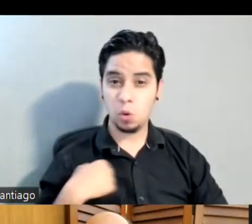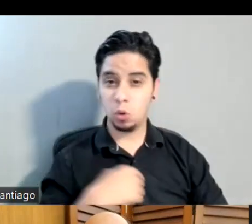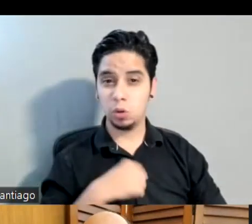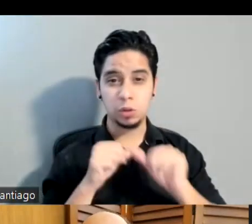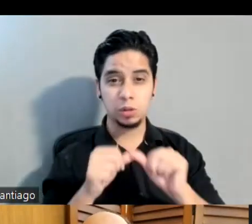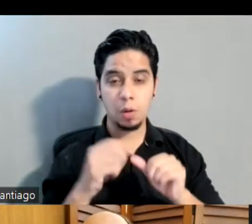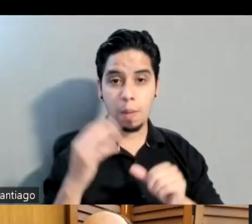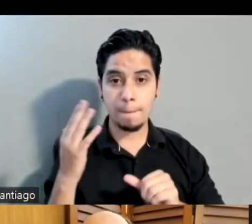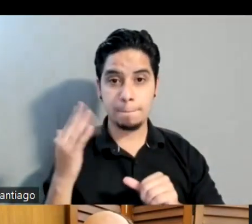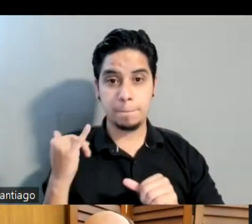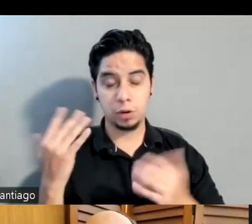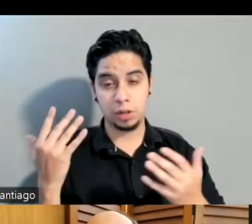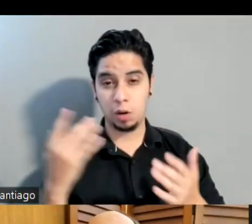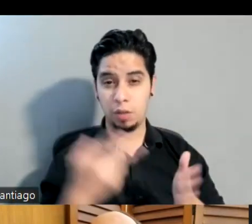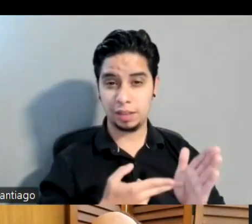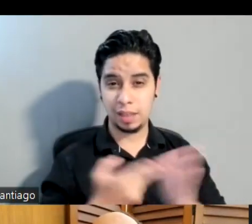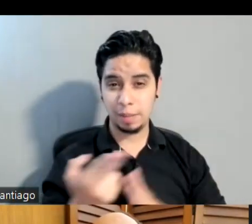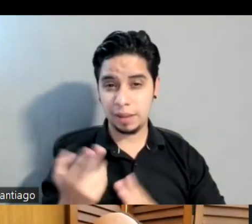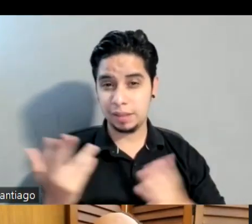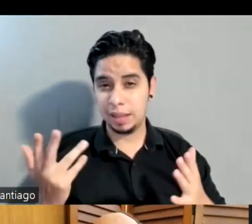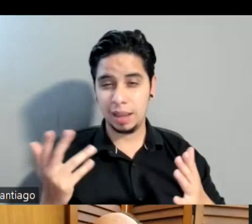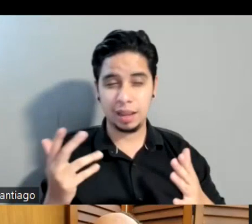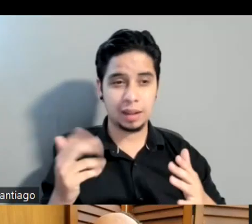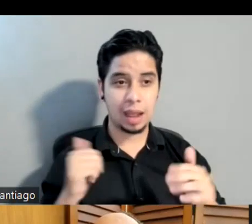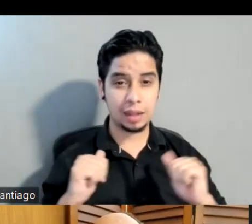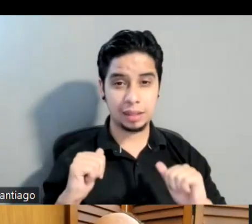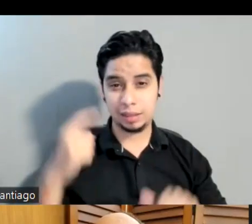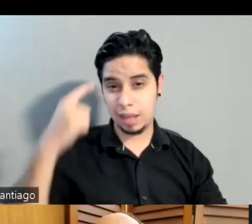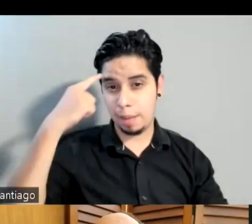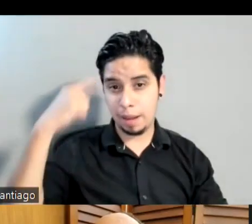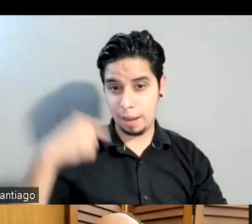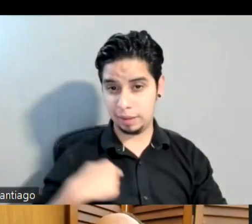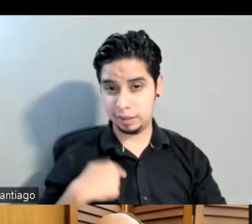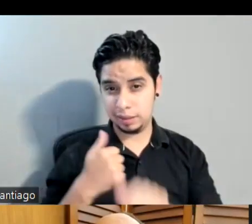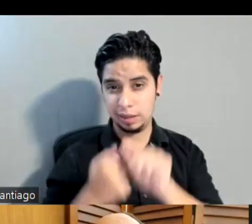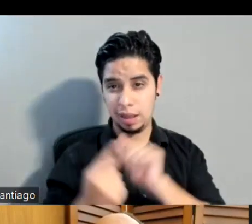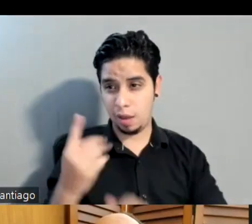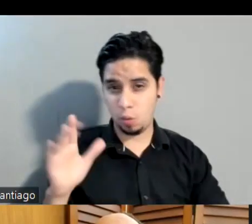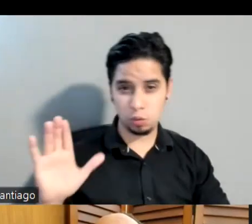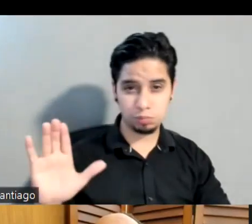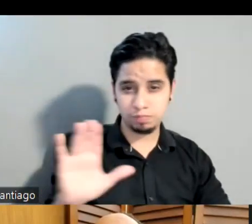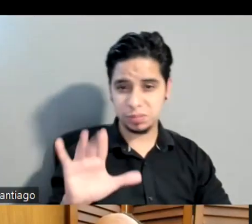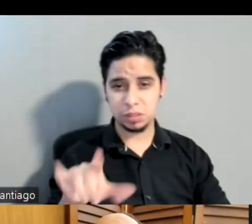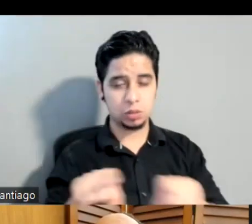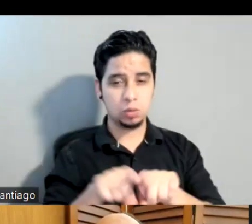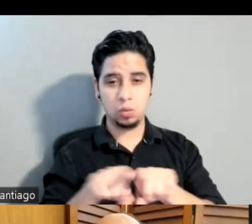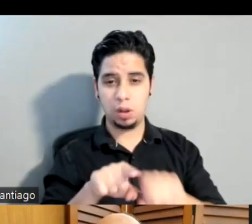de verdad, yo creo que el artista, para mí, cada artista es casi como un superhéroe.